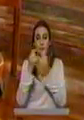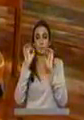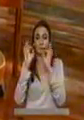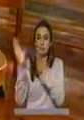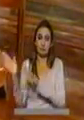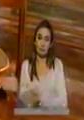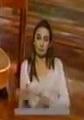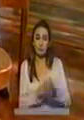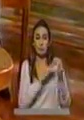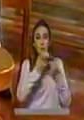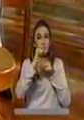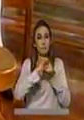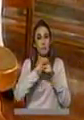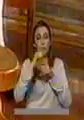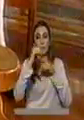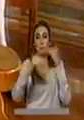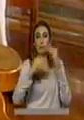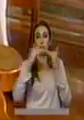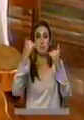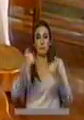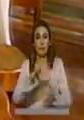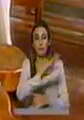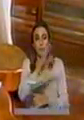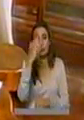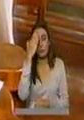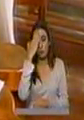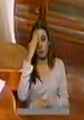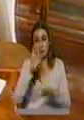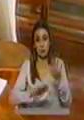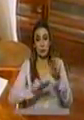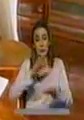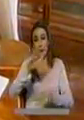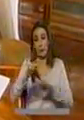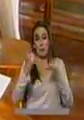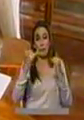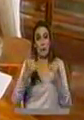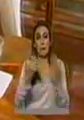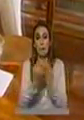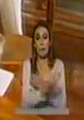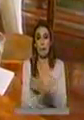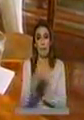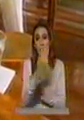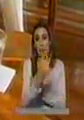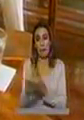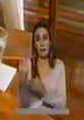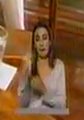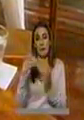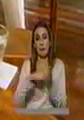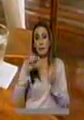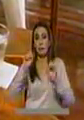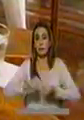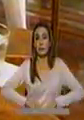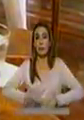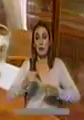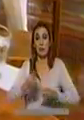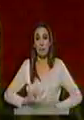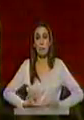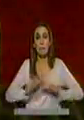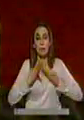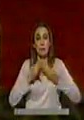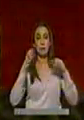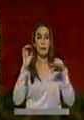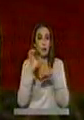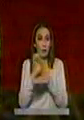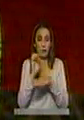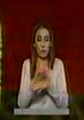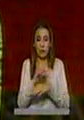un buen número de aplicaciones, porque cuando usted hace el trámite a través de la página web, tiene que poner que es Vive Ecuador para viajar.